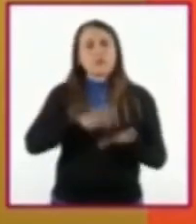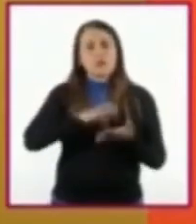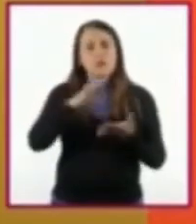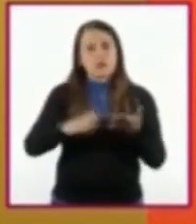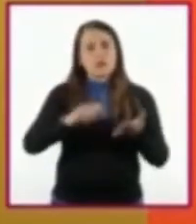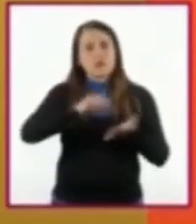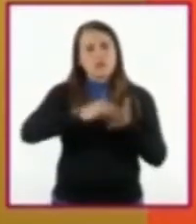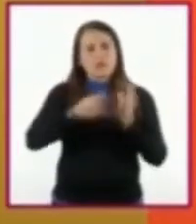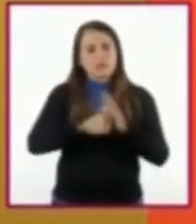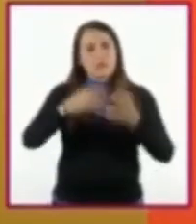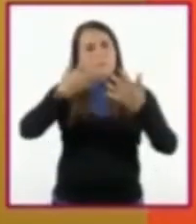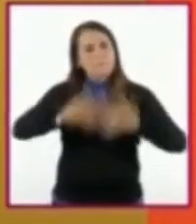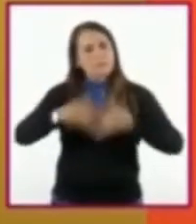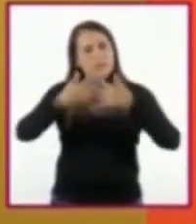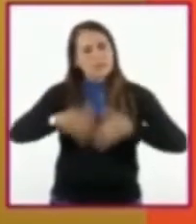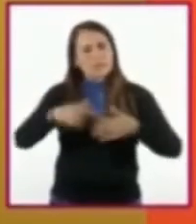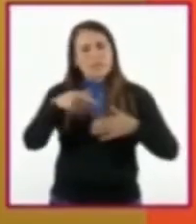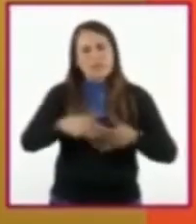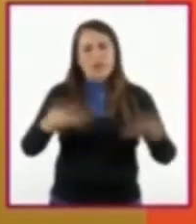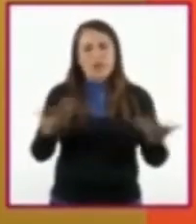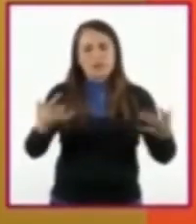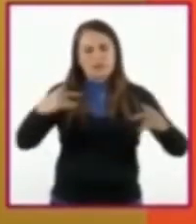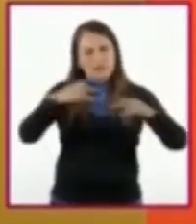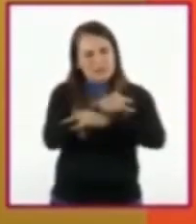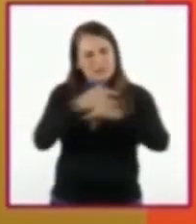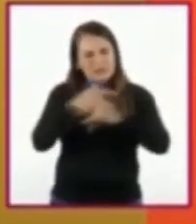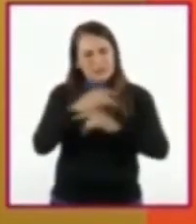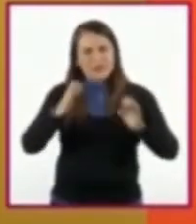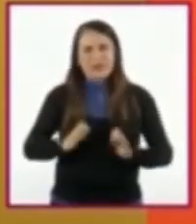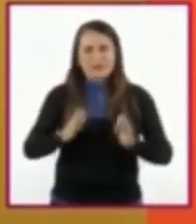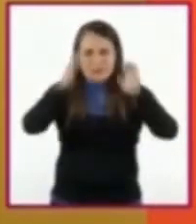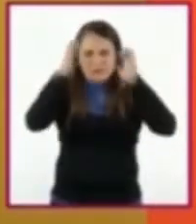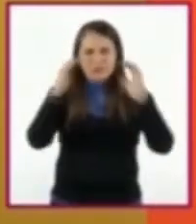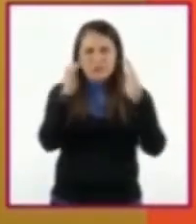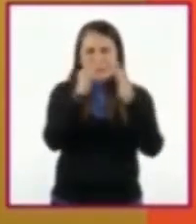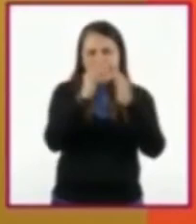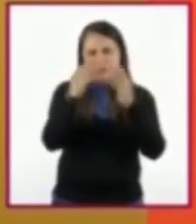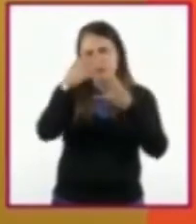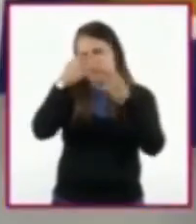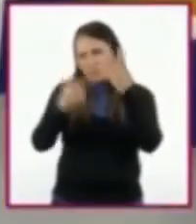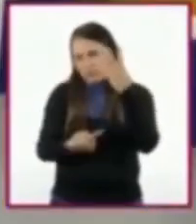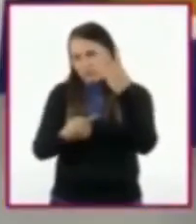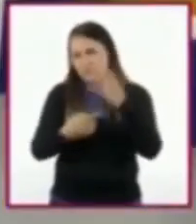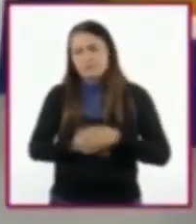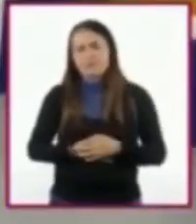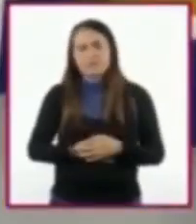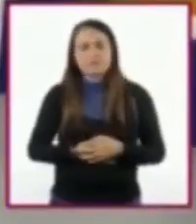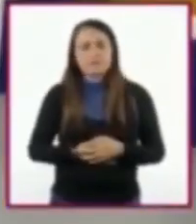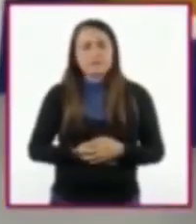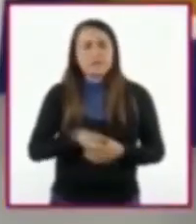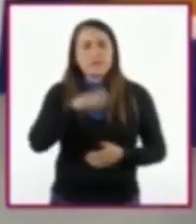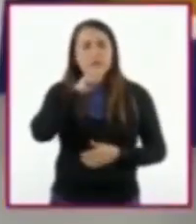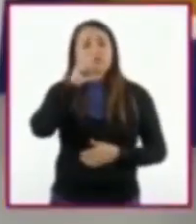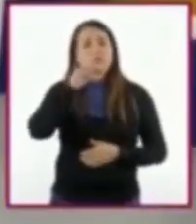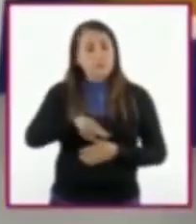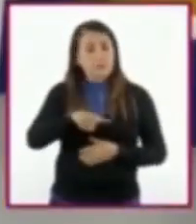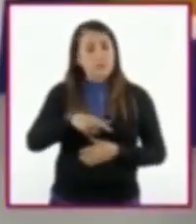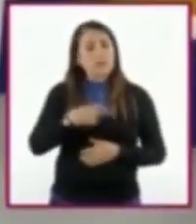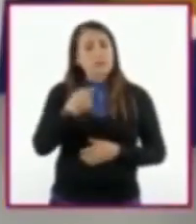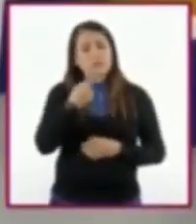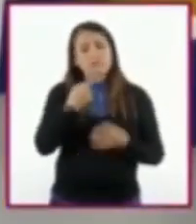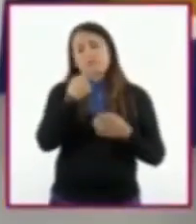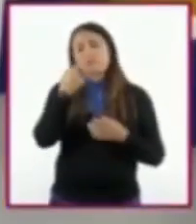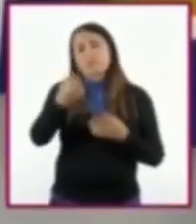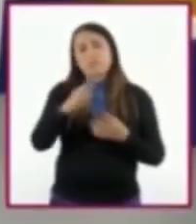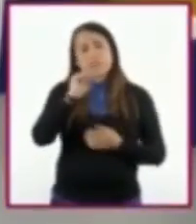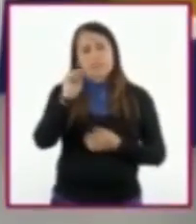y maquinaria que permiten construir carreteras, edificios y casas, entre otras más. También comentar que las